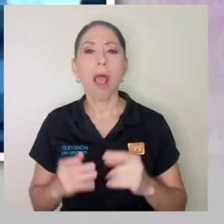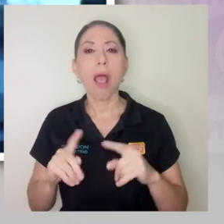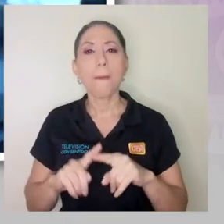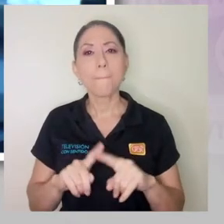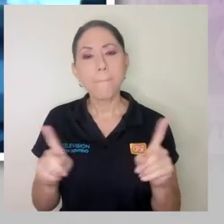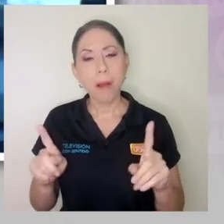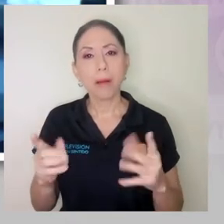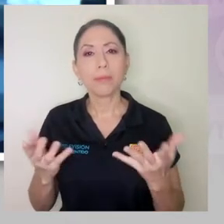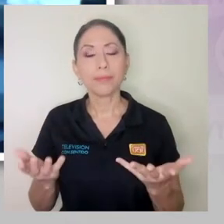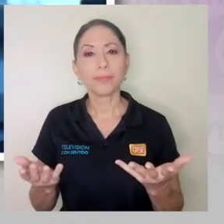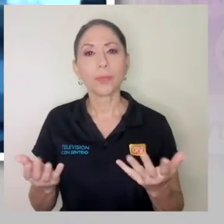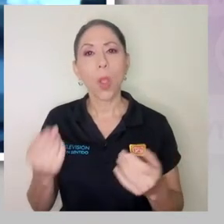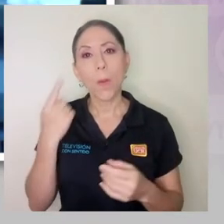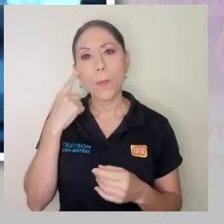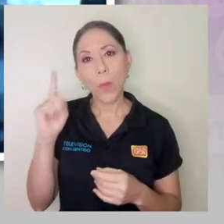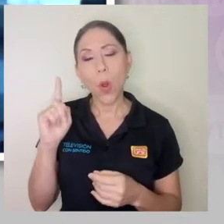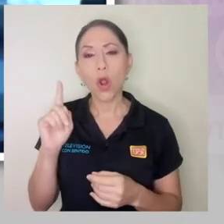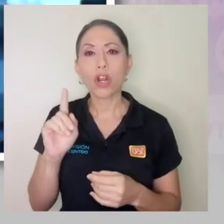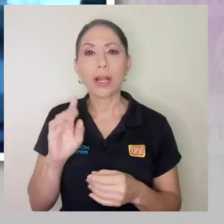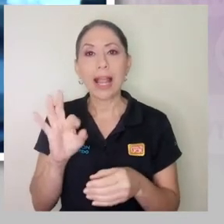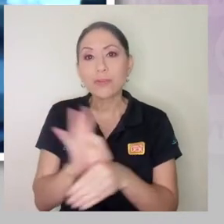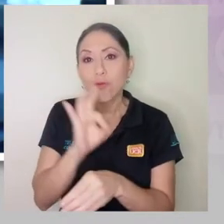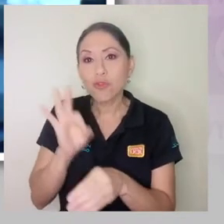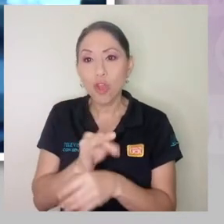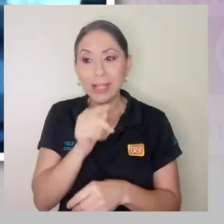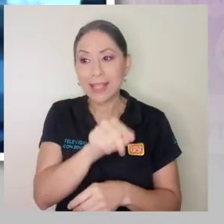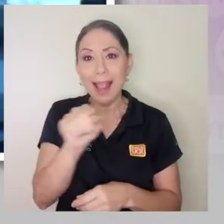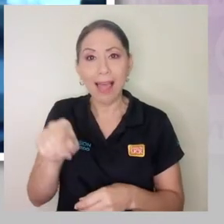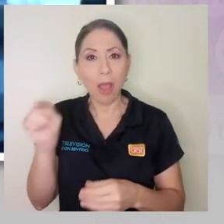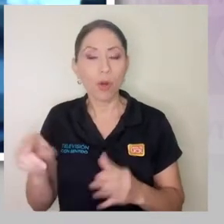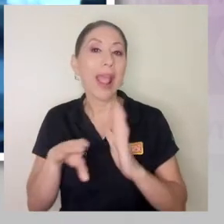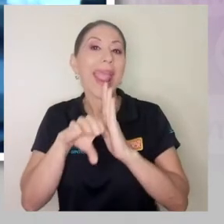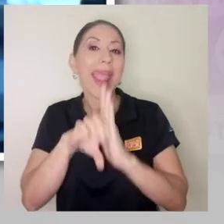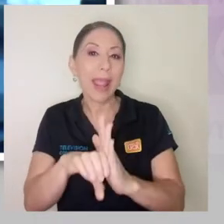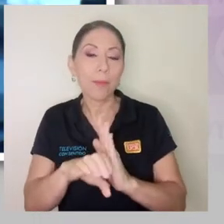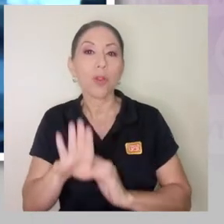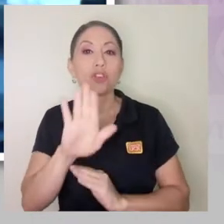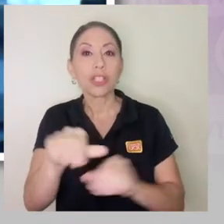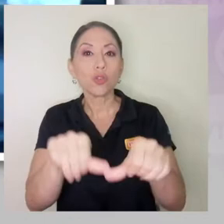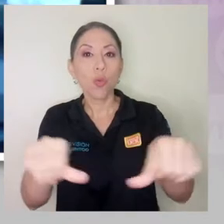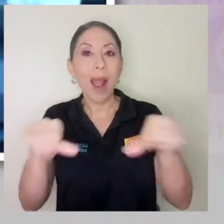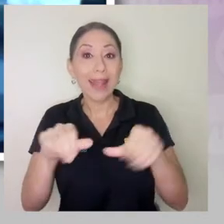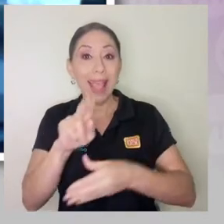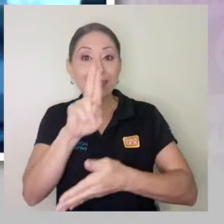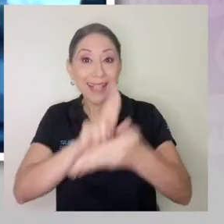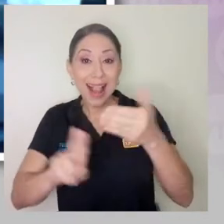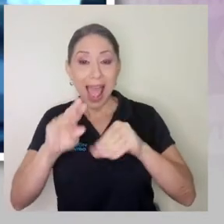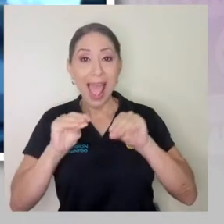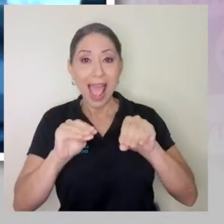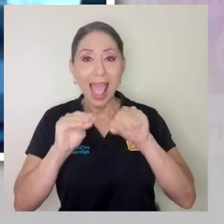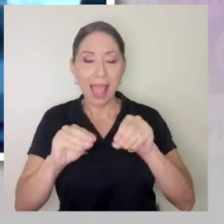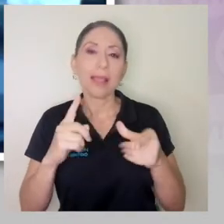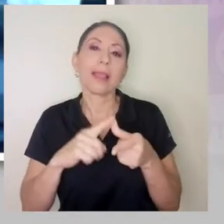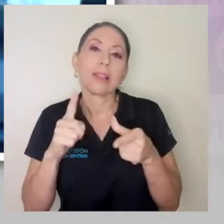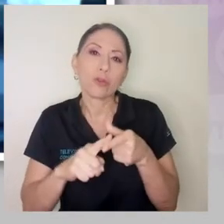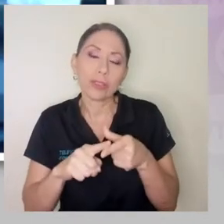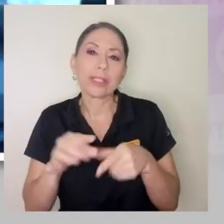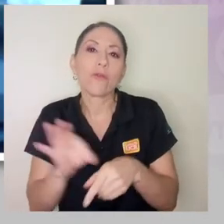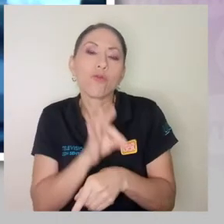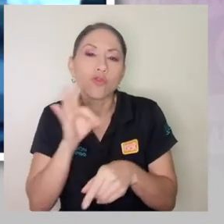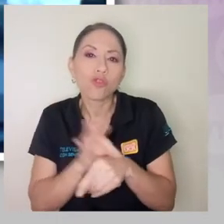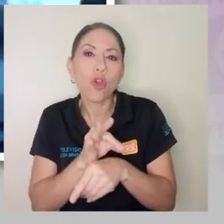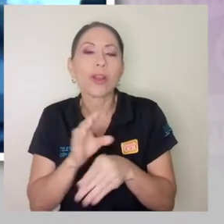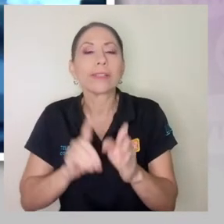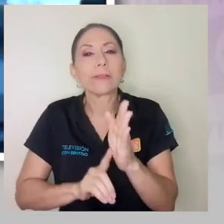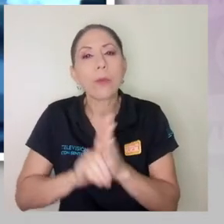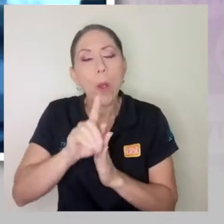sí, justamente a raíz de las funciones que cada uno desarrolla, por ejemplo, si su área es la academia, entonces a partir de las funciones que se desarrollan